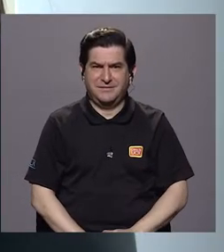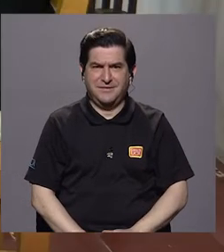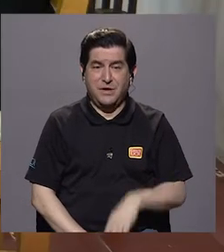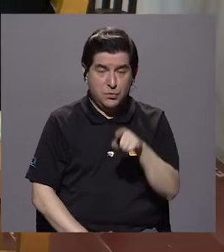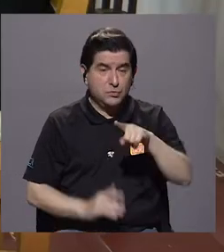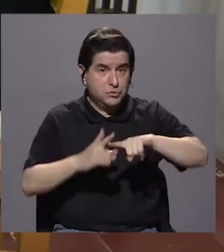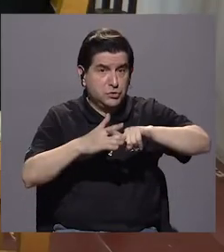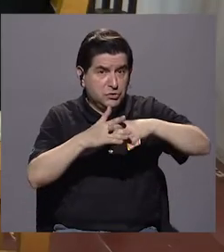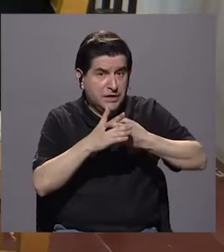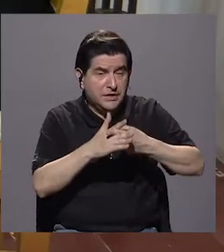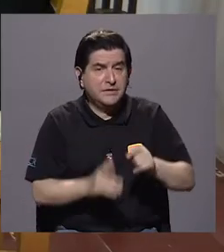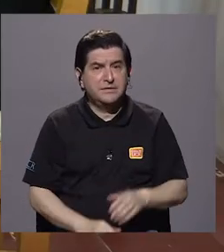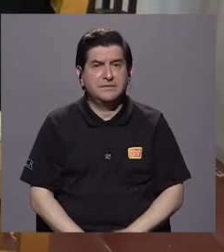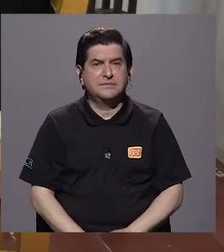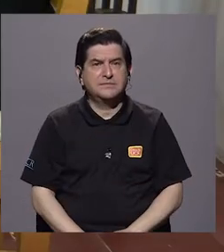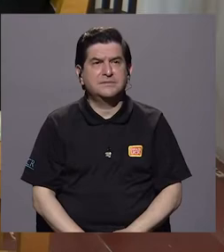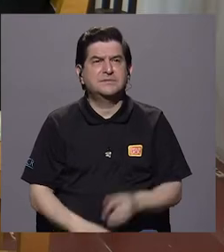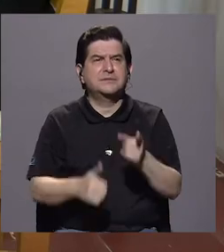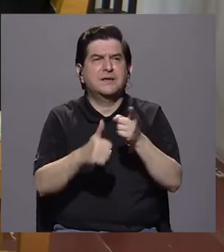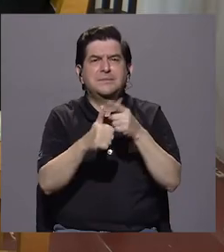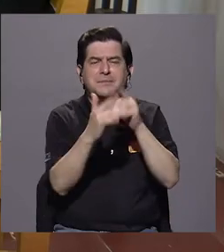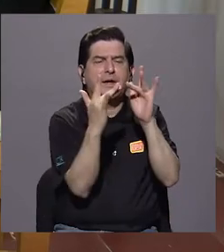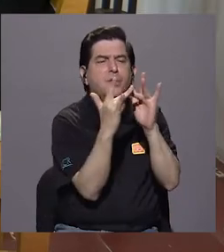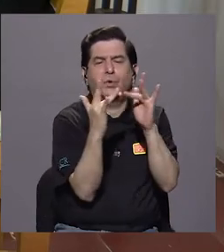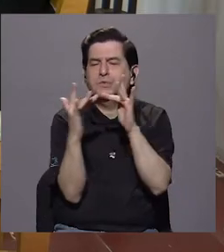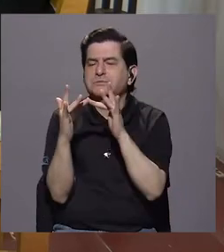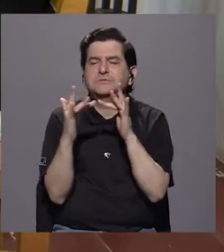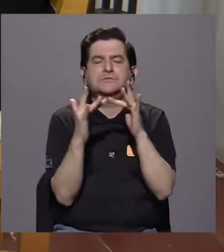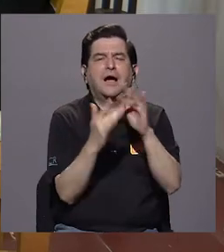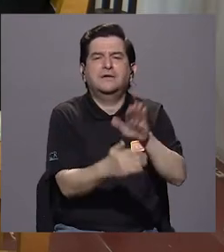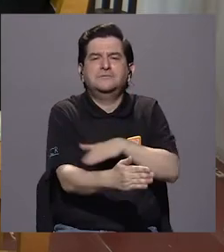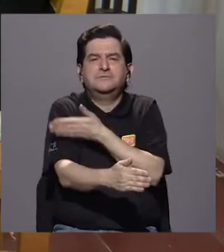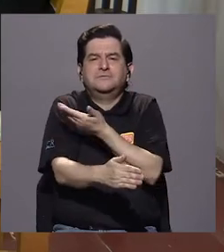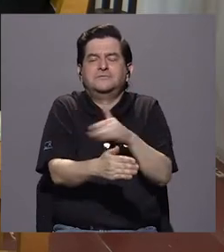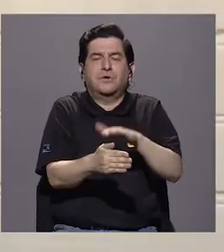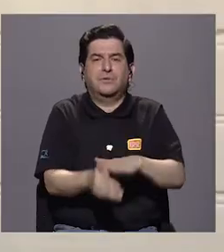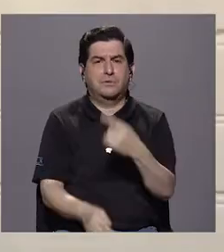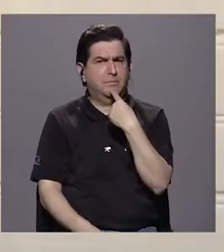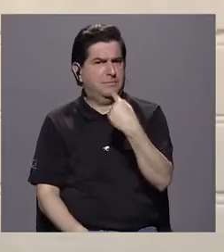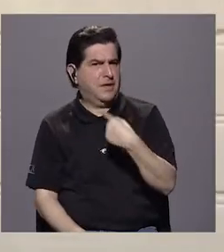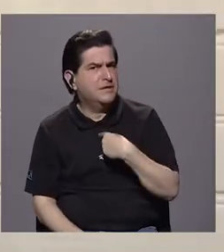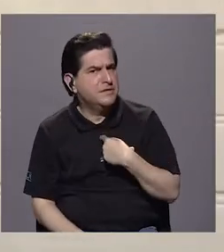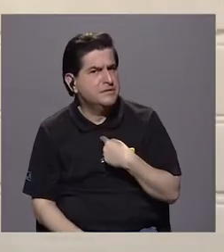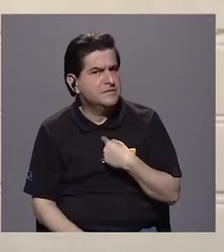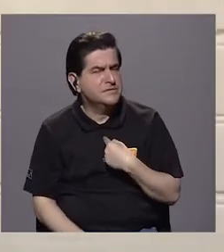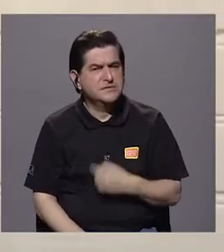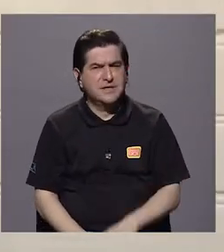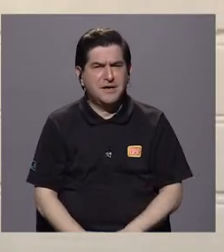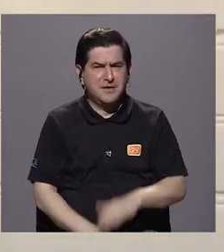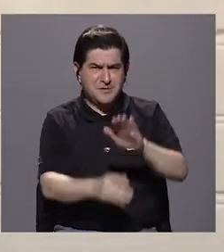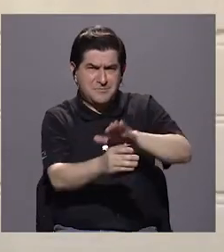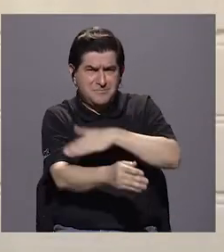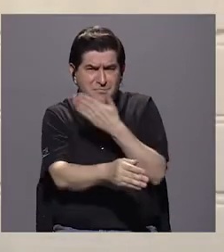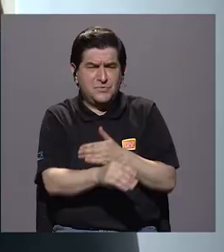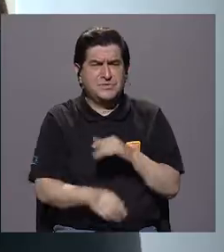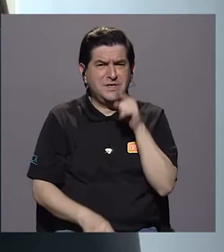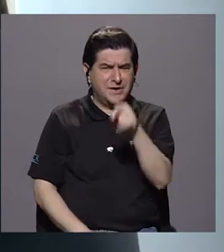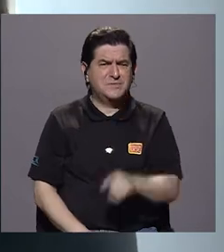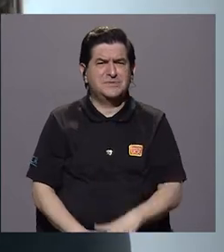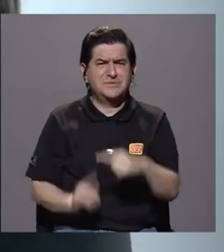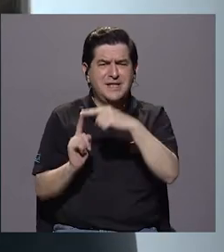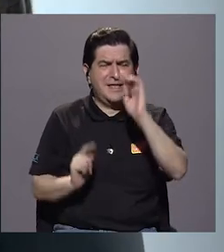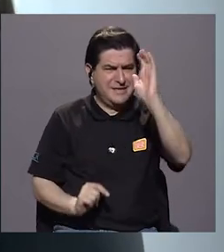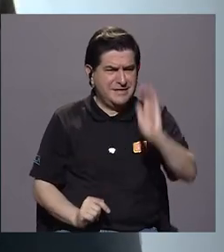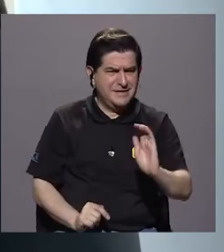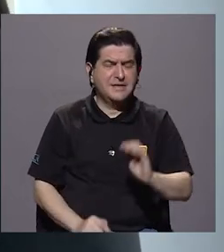inicia sus primeras cercanías a la música, aunque usted me dice que la música le ha conquistado desde muy niña.